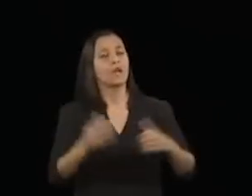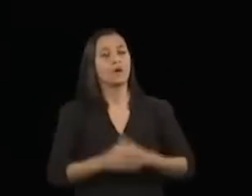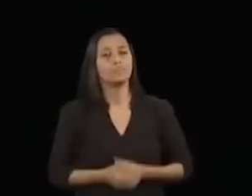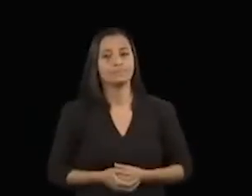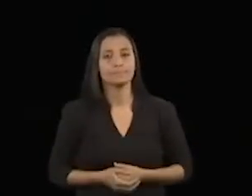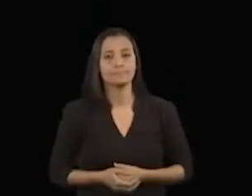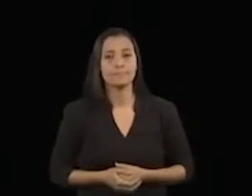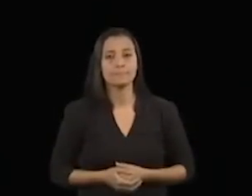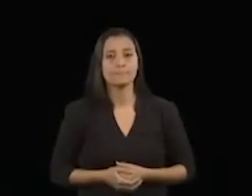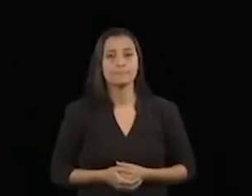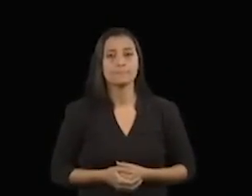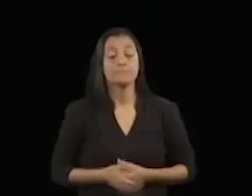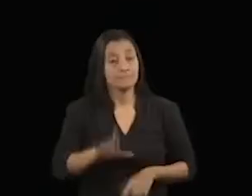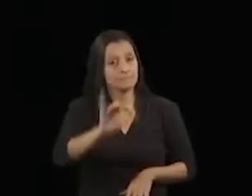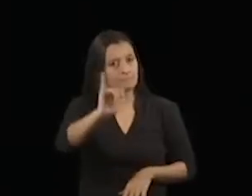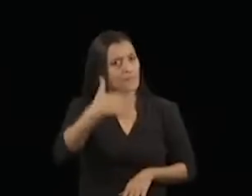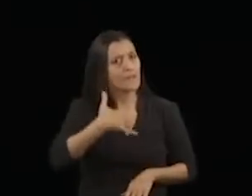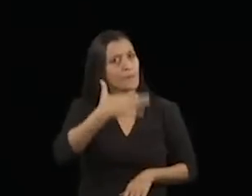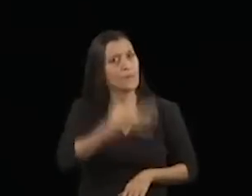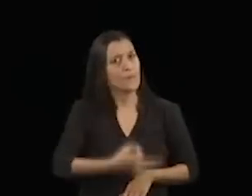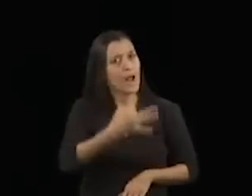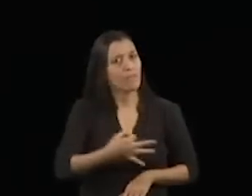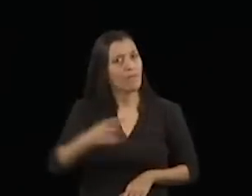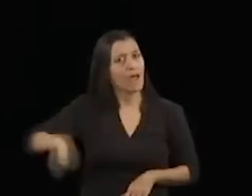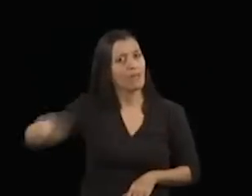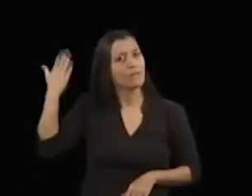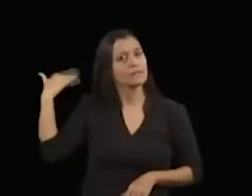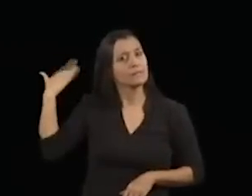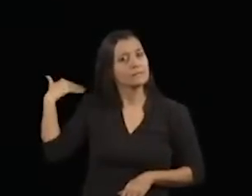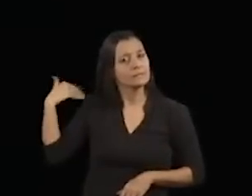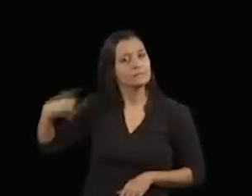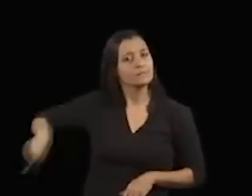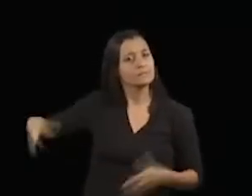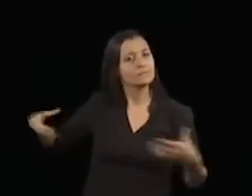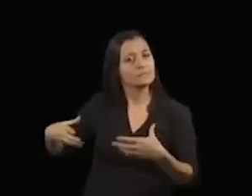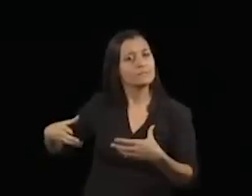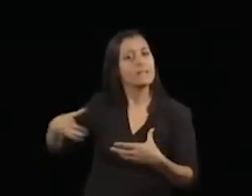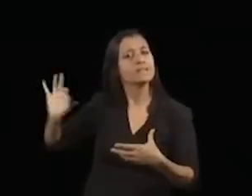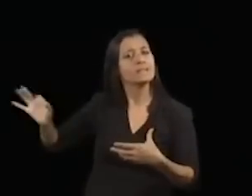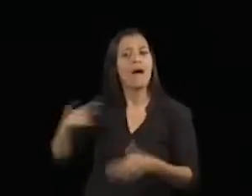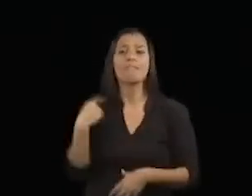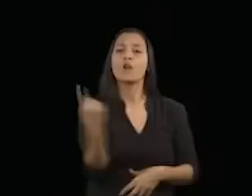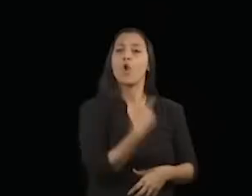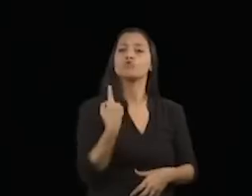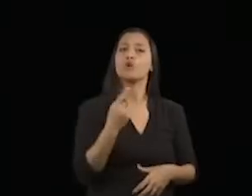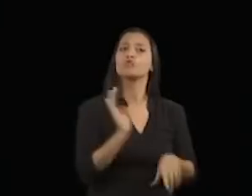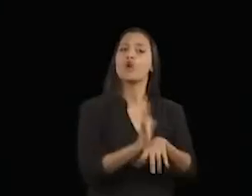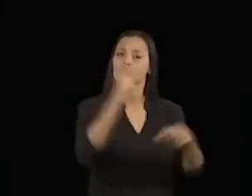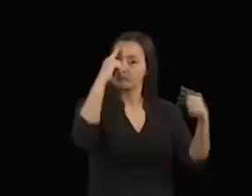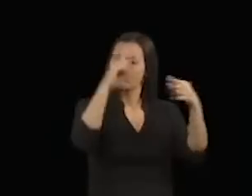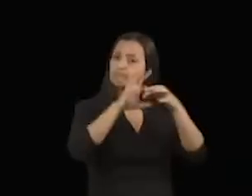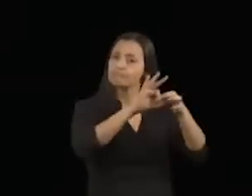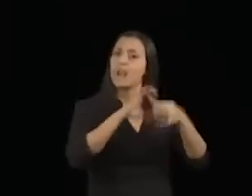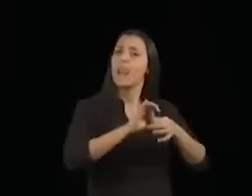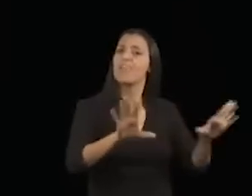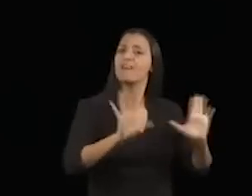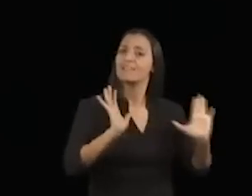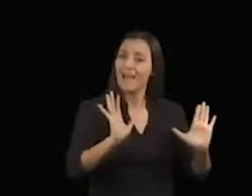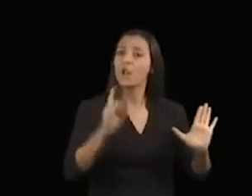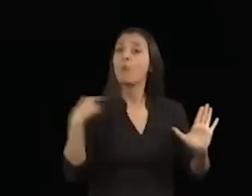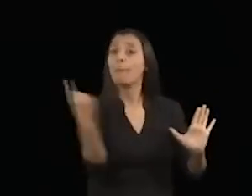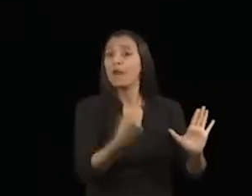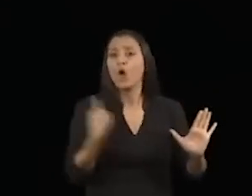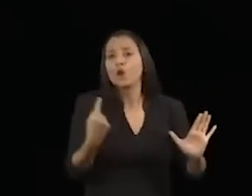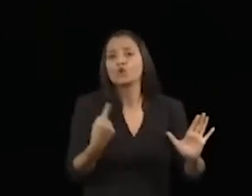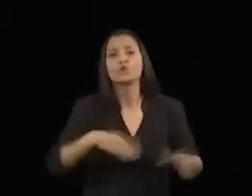digamos, es verdad, digamos, entendieron que somos libertarios. Ahora, lo que ellos creían era que